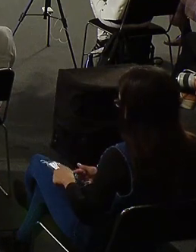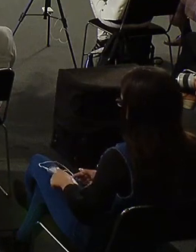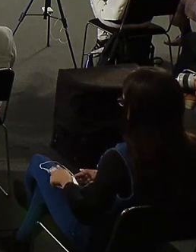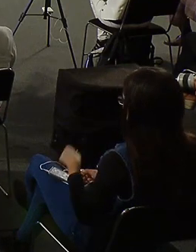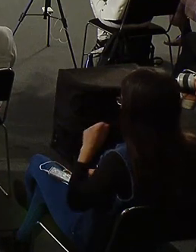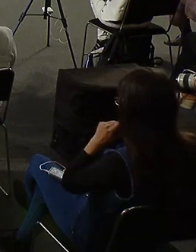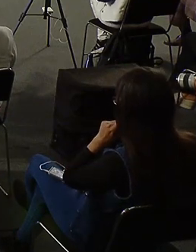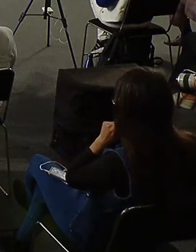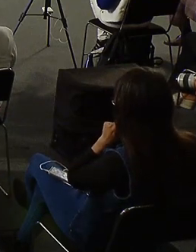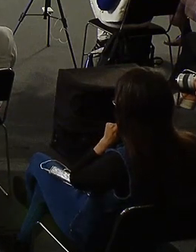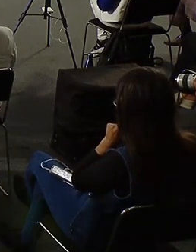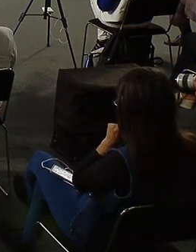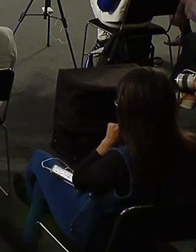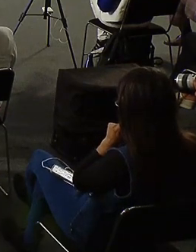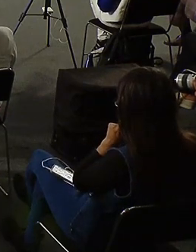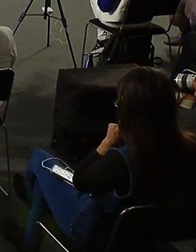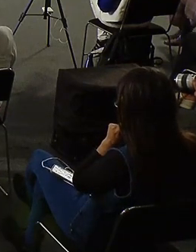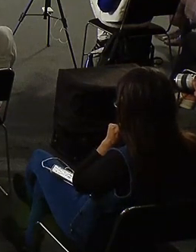se rayaban.